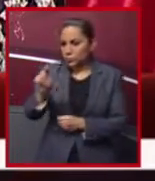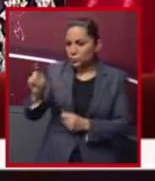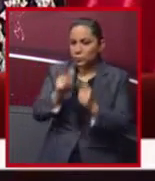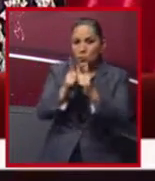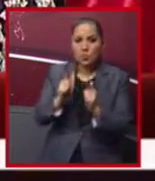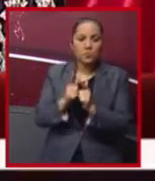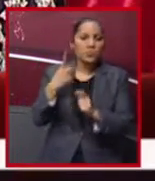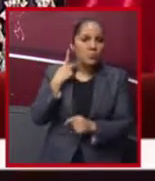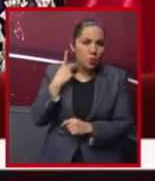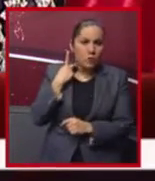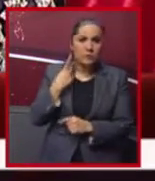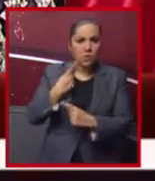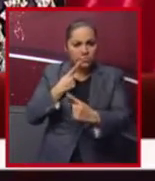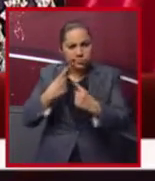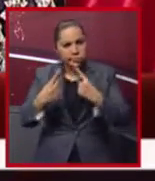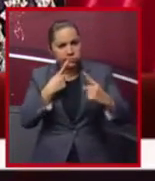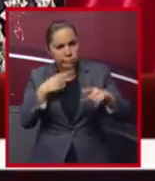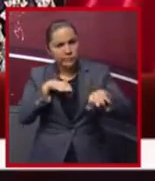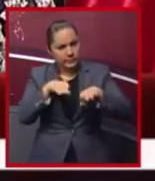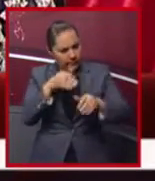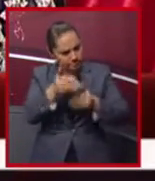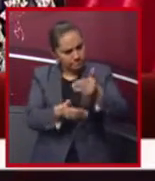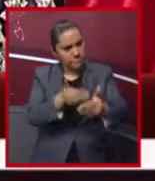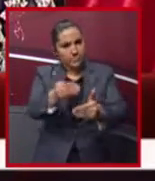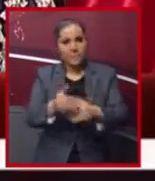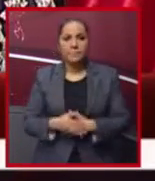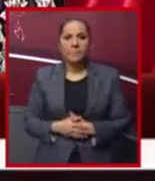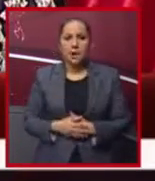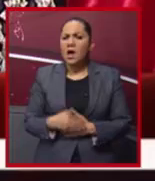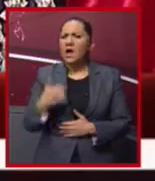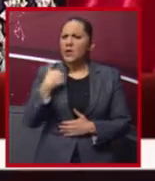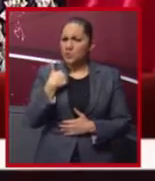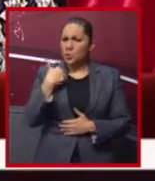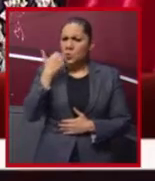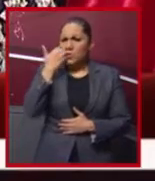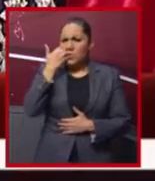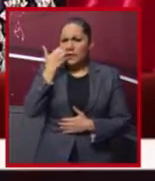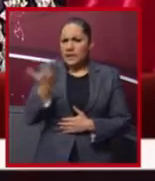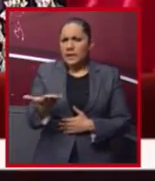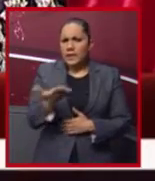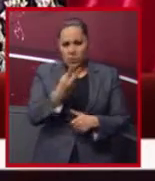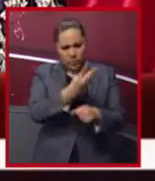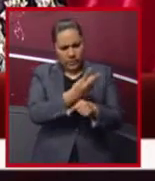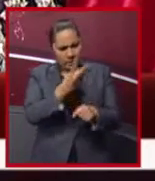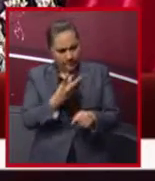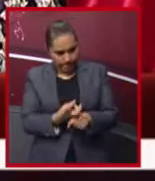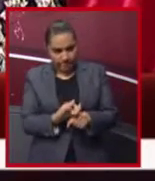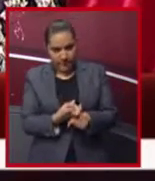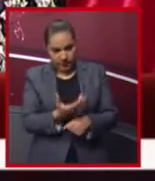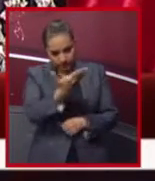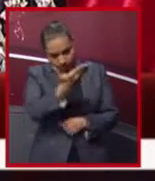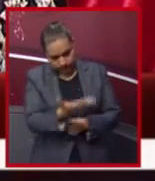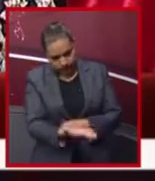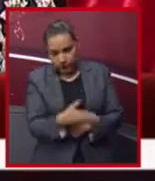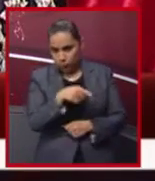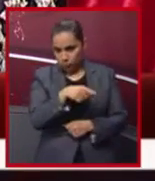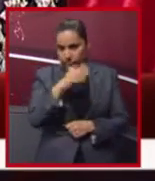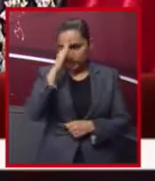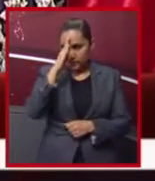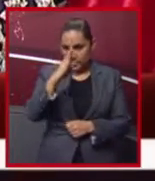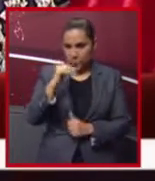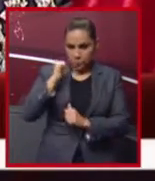Yo quiero hacer una invitación para que al señor presidente y a todos los que están